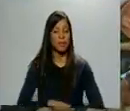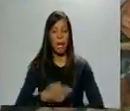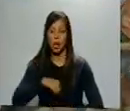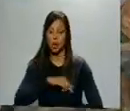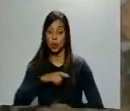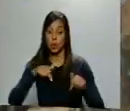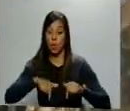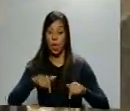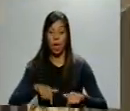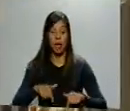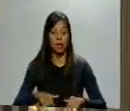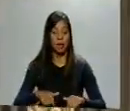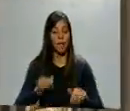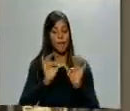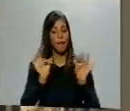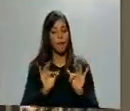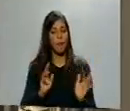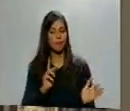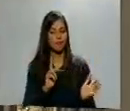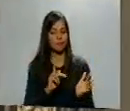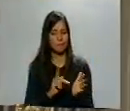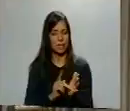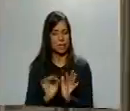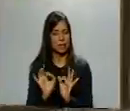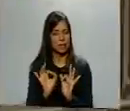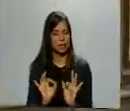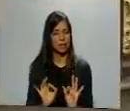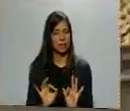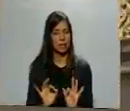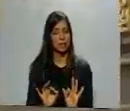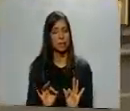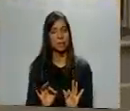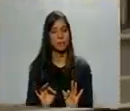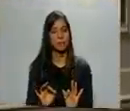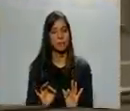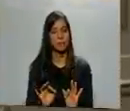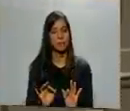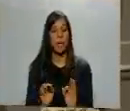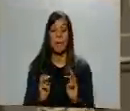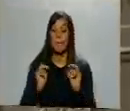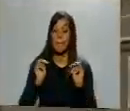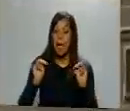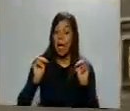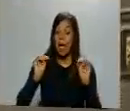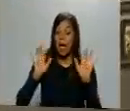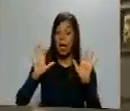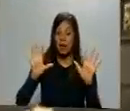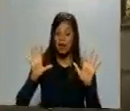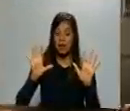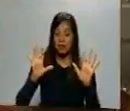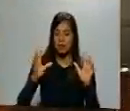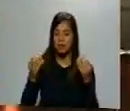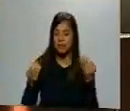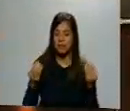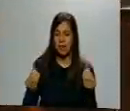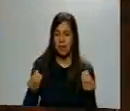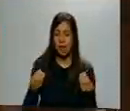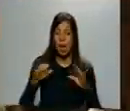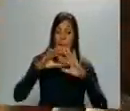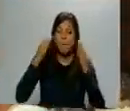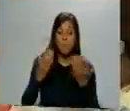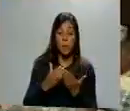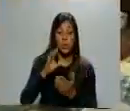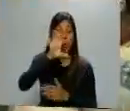Nosotros estamos aquí de manera extraordinaria, magnífica, para el asombro del mundo